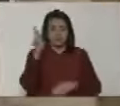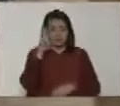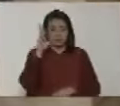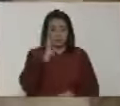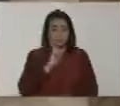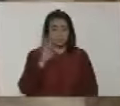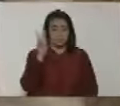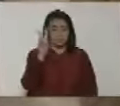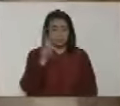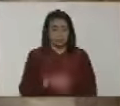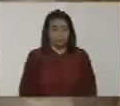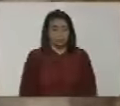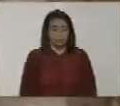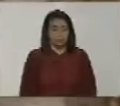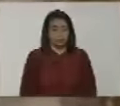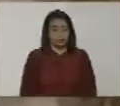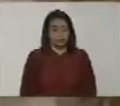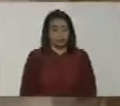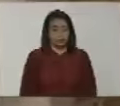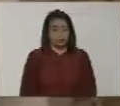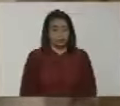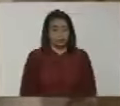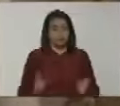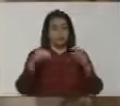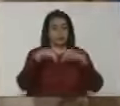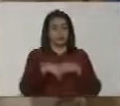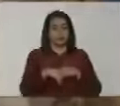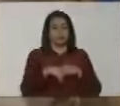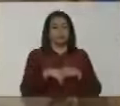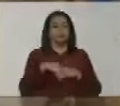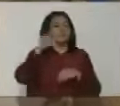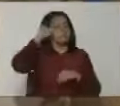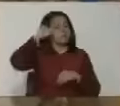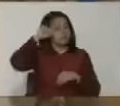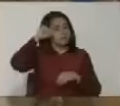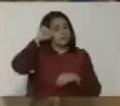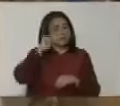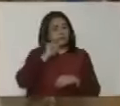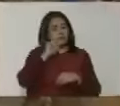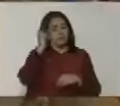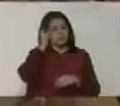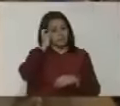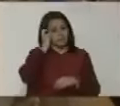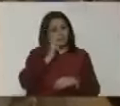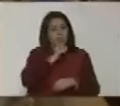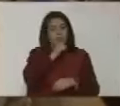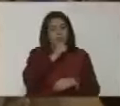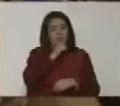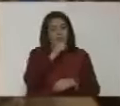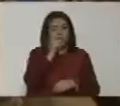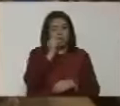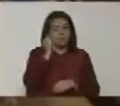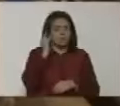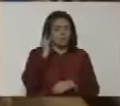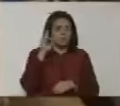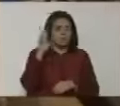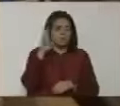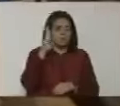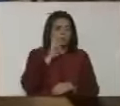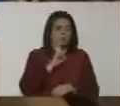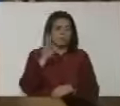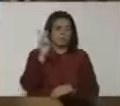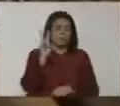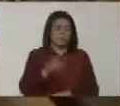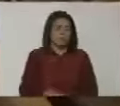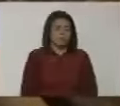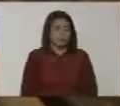República Bolivariana de Venezuela. Acuerdo para conmemorar el Día del Adulto Mayor en la República